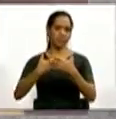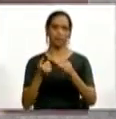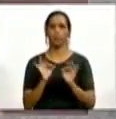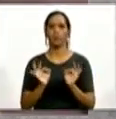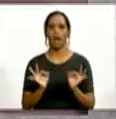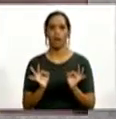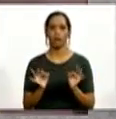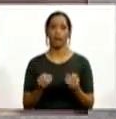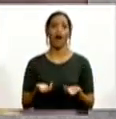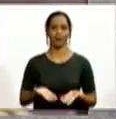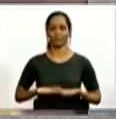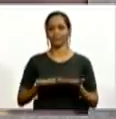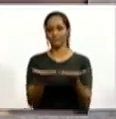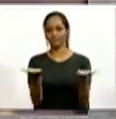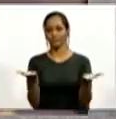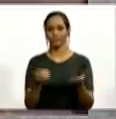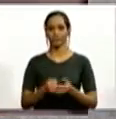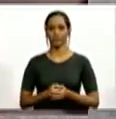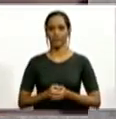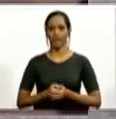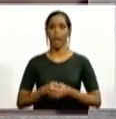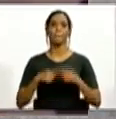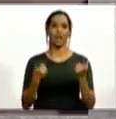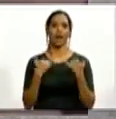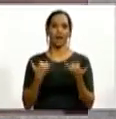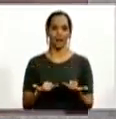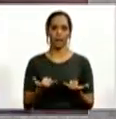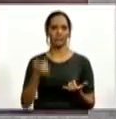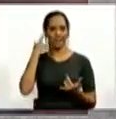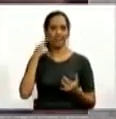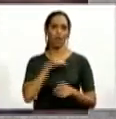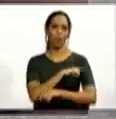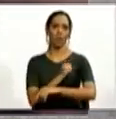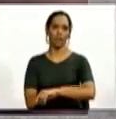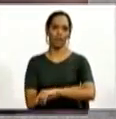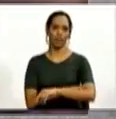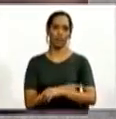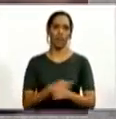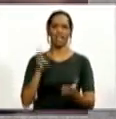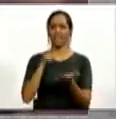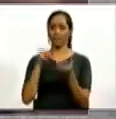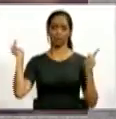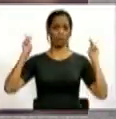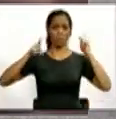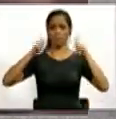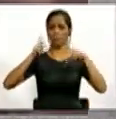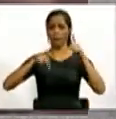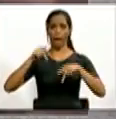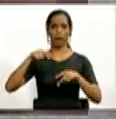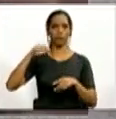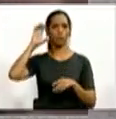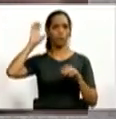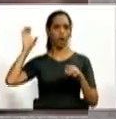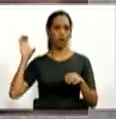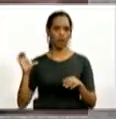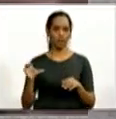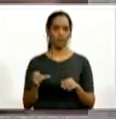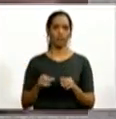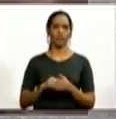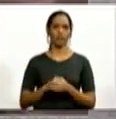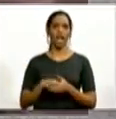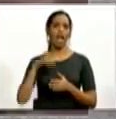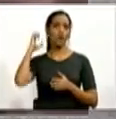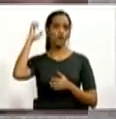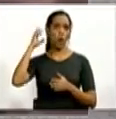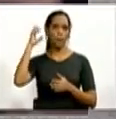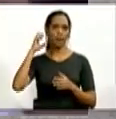lo sacó a flote. Lo sacó a flote, pero ahora porque sabe que él tiene el poder. Acá vino gente de todas partes del mundo, de otras partes, principalmente de